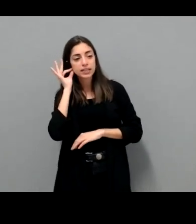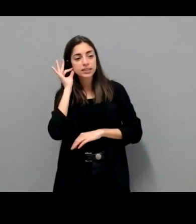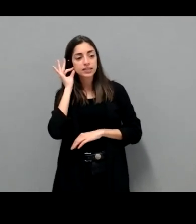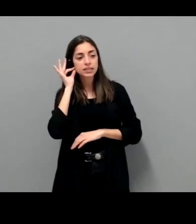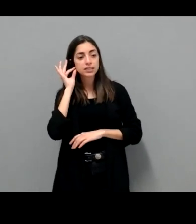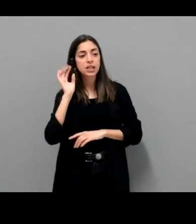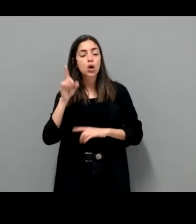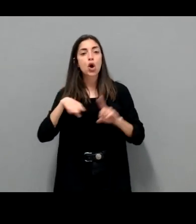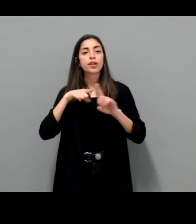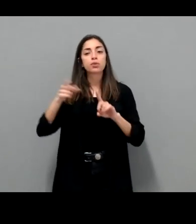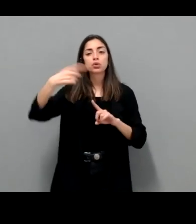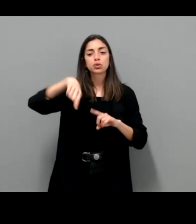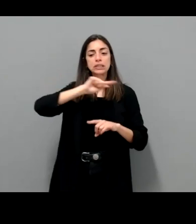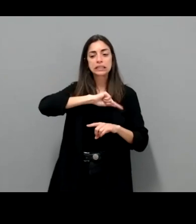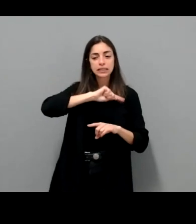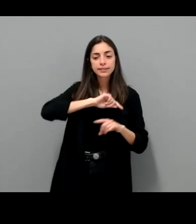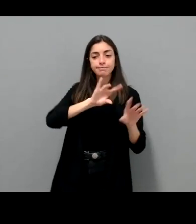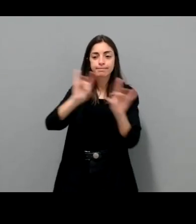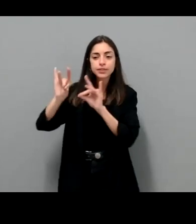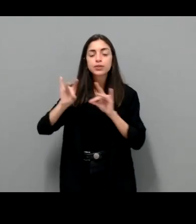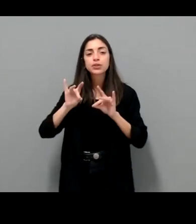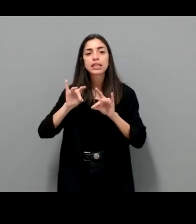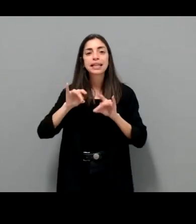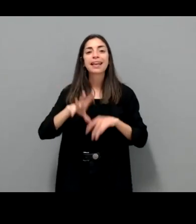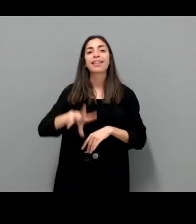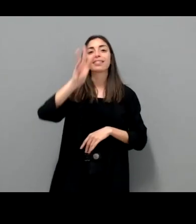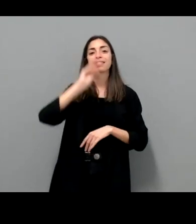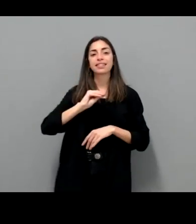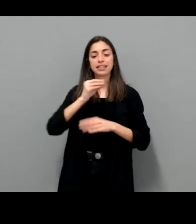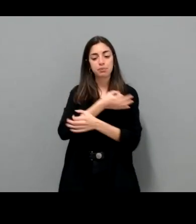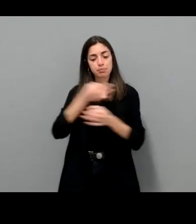que la sintáis, la toquéis y la perfeccionéis.